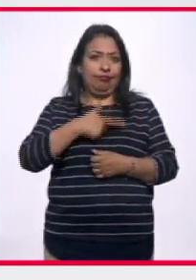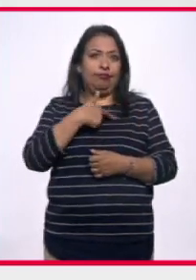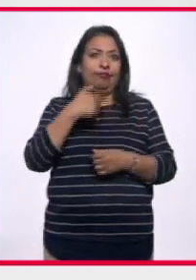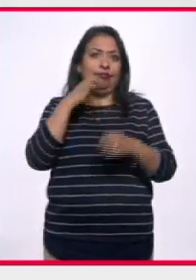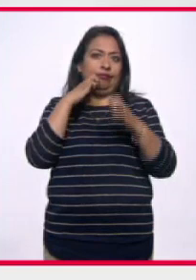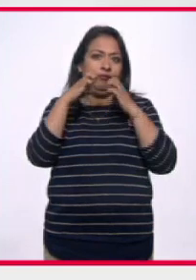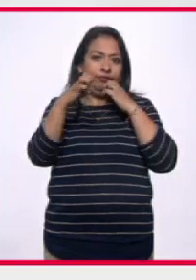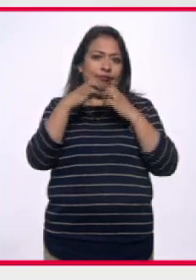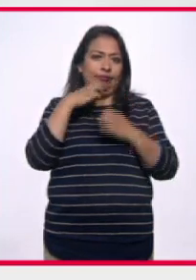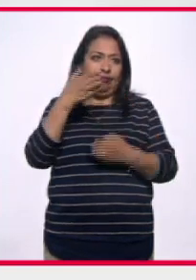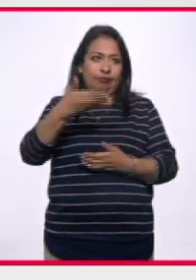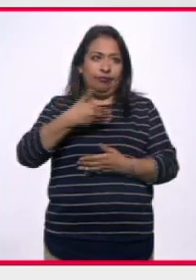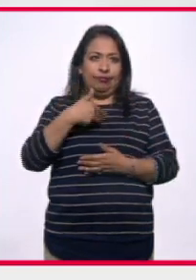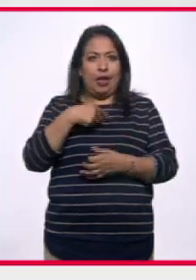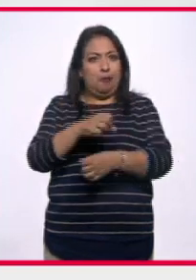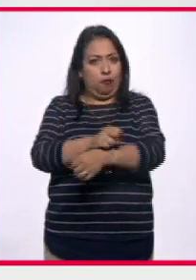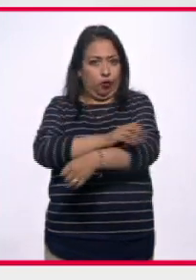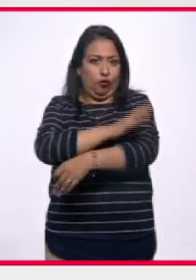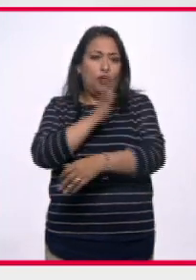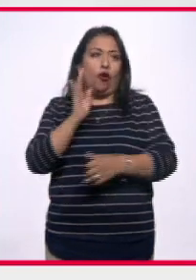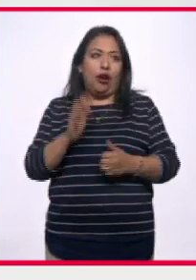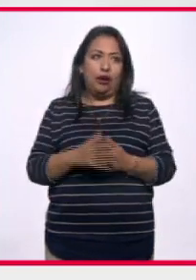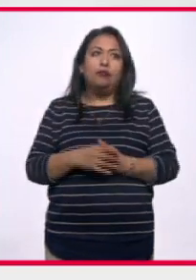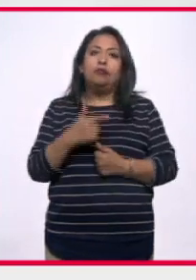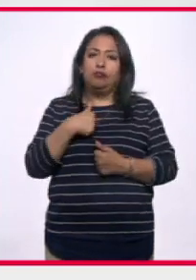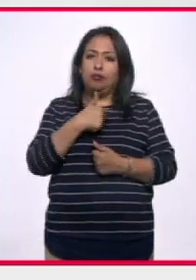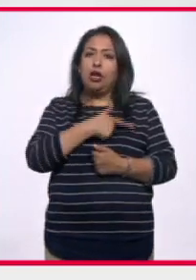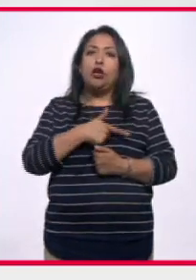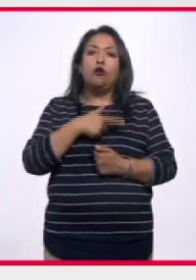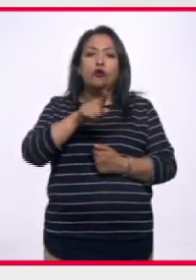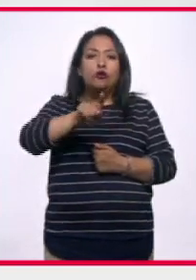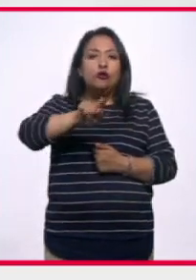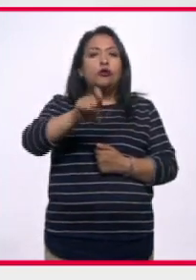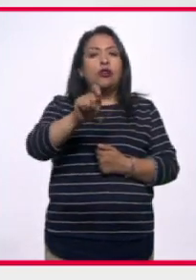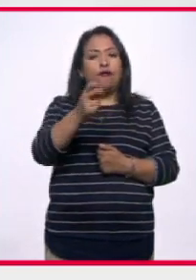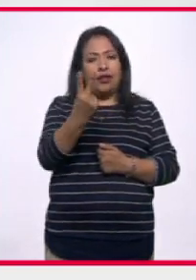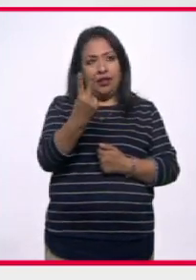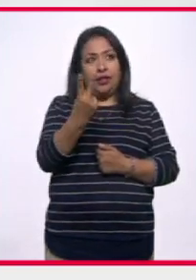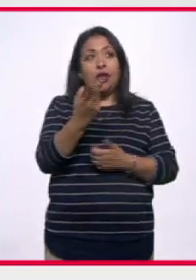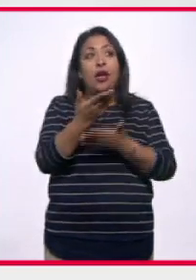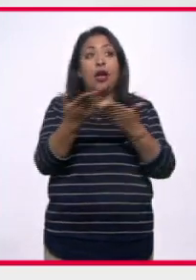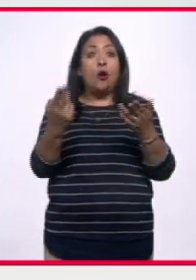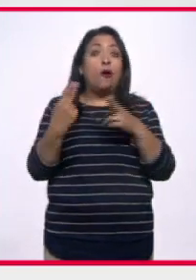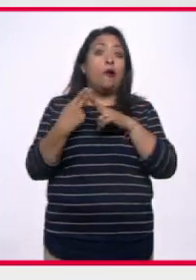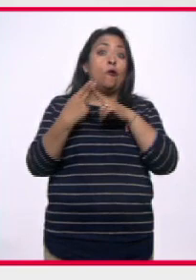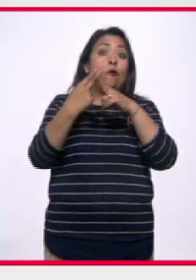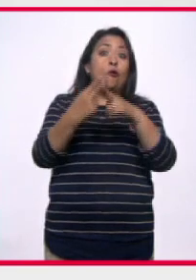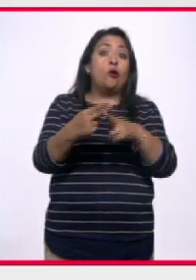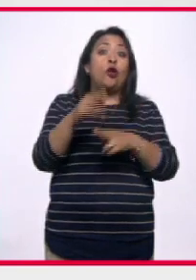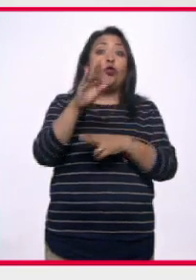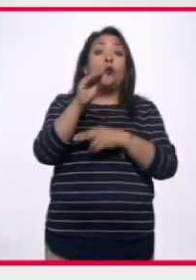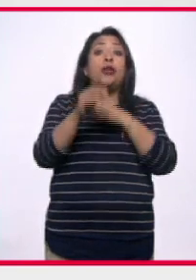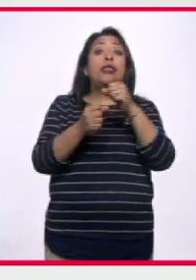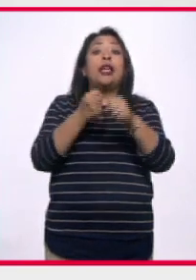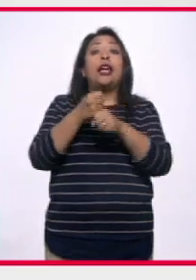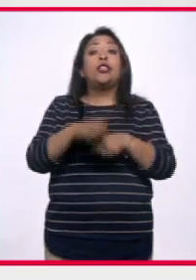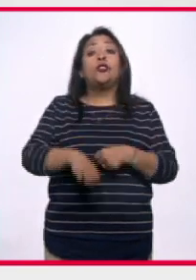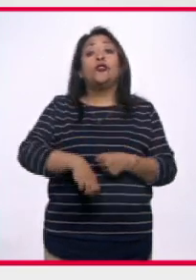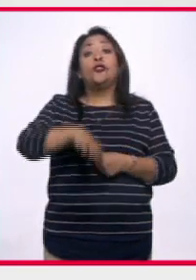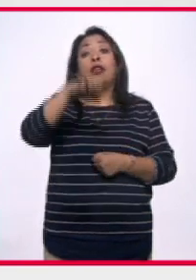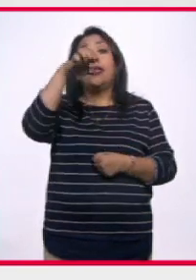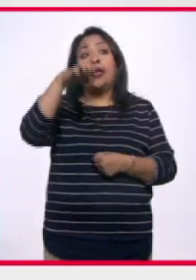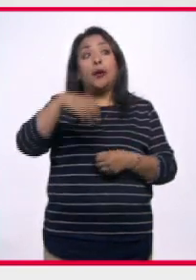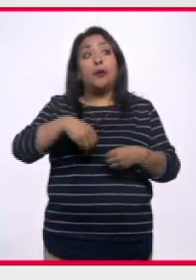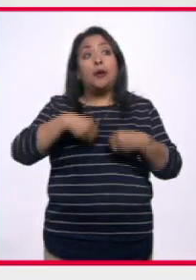entrevistas me emociona y me da gusto estar al canal 22 ahora que cumplo 9 de quedado de vivir en esta tierra